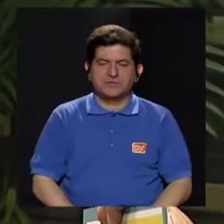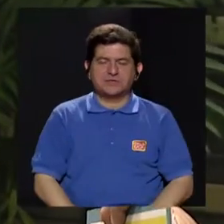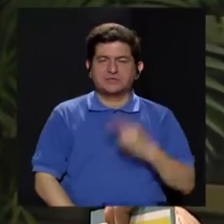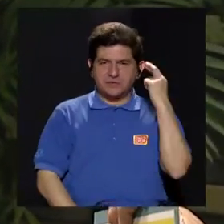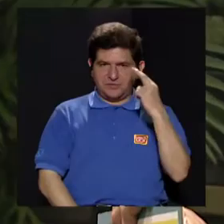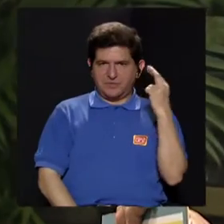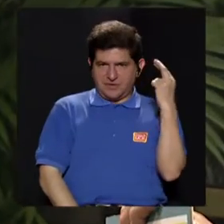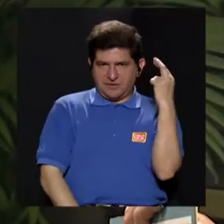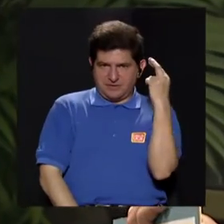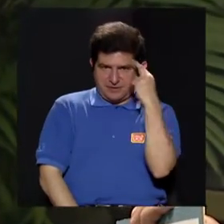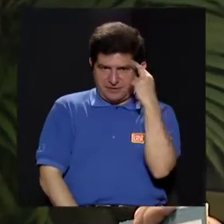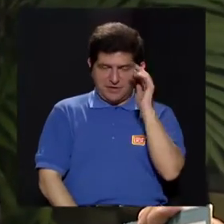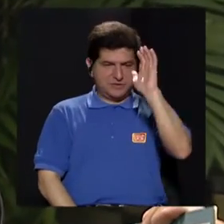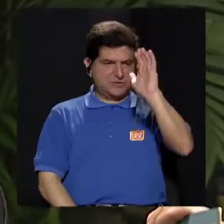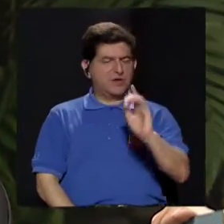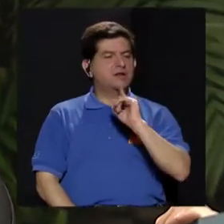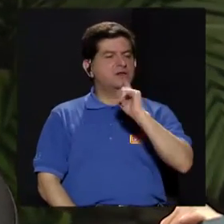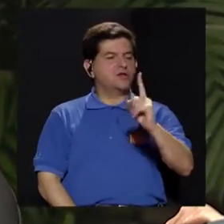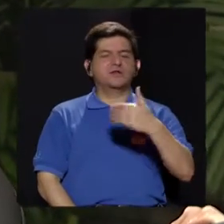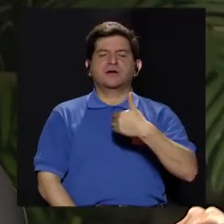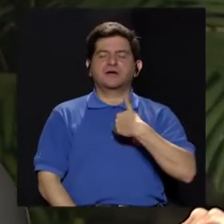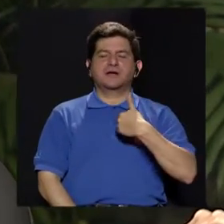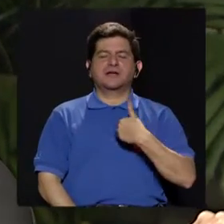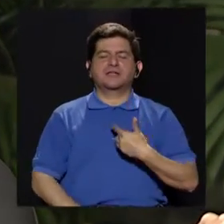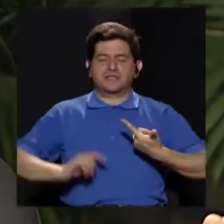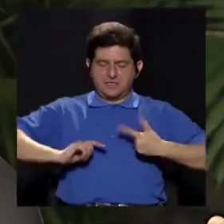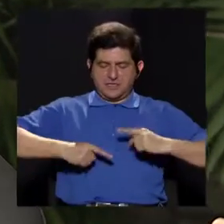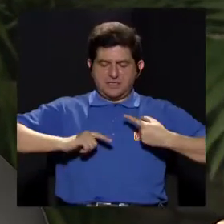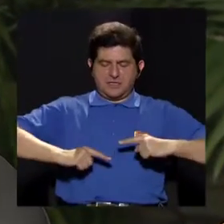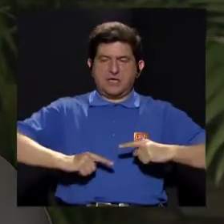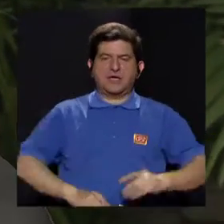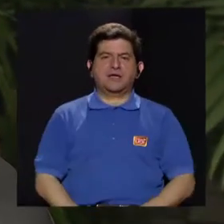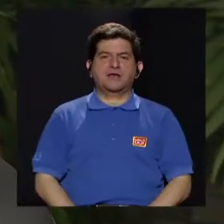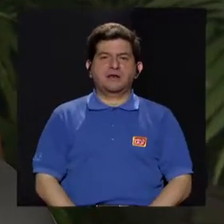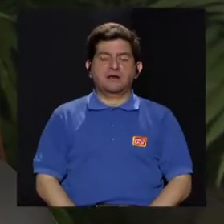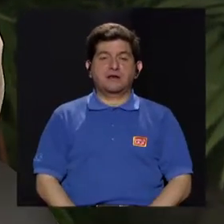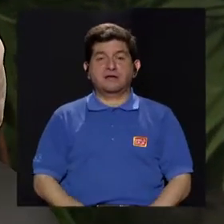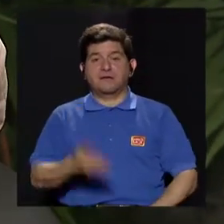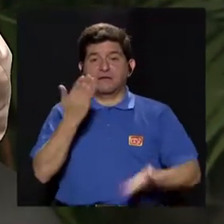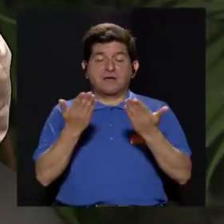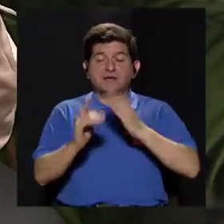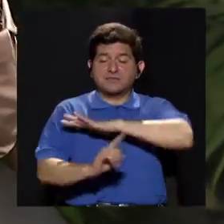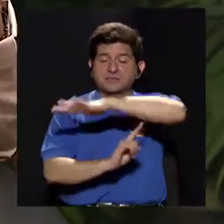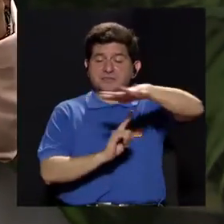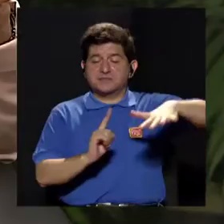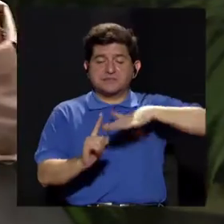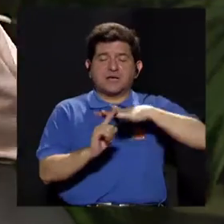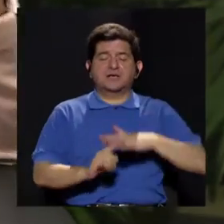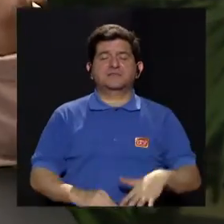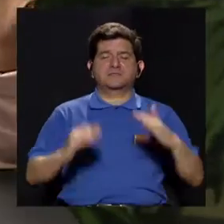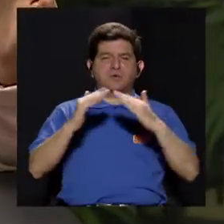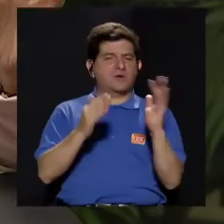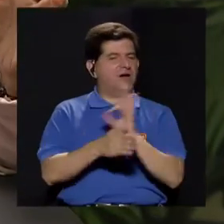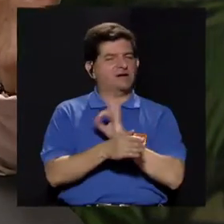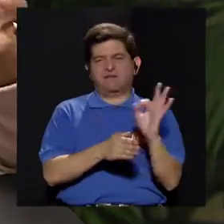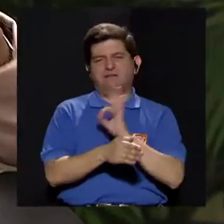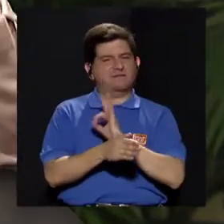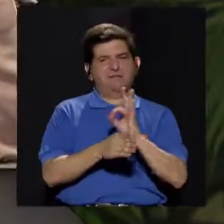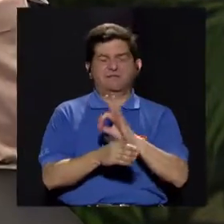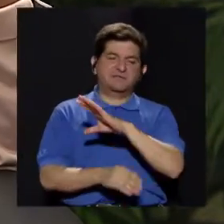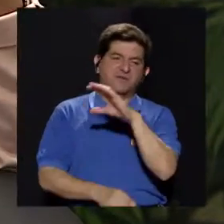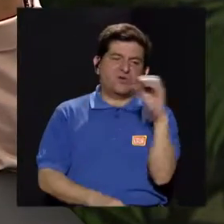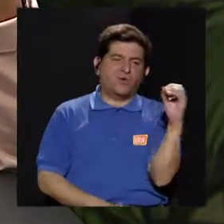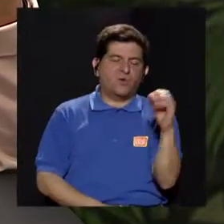que se dan para que el niño manifieste dolor, que son, digamos, las demandas ambientales, los hogares